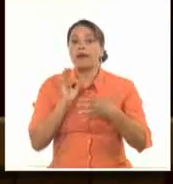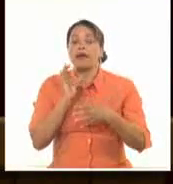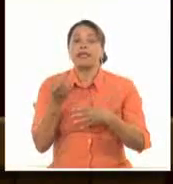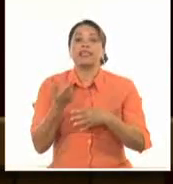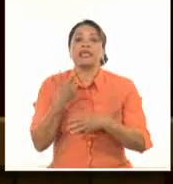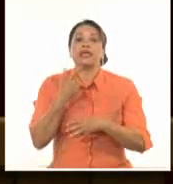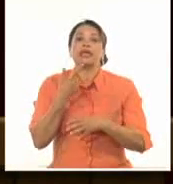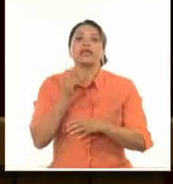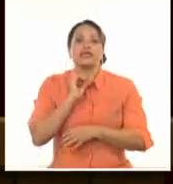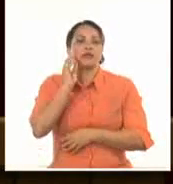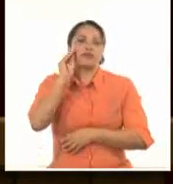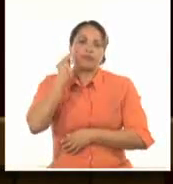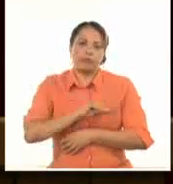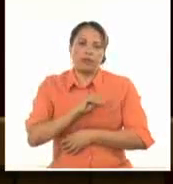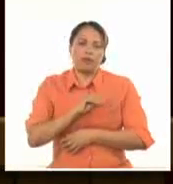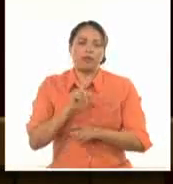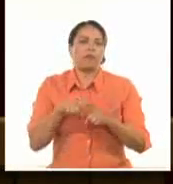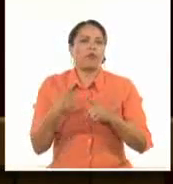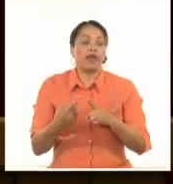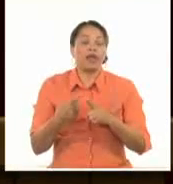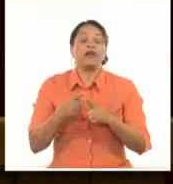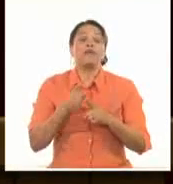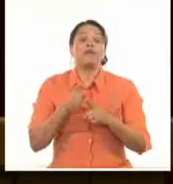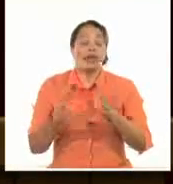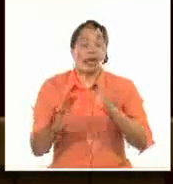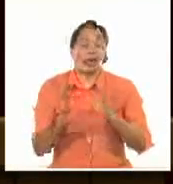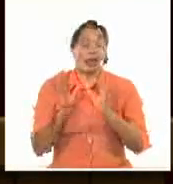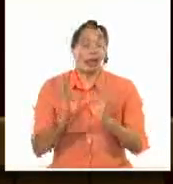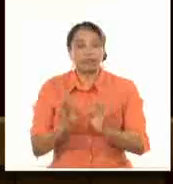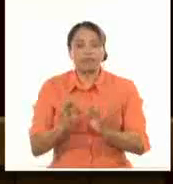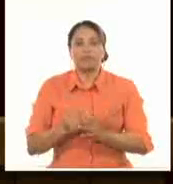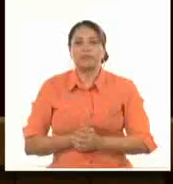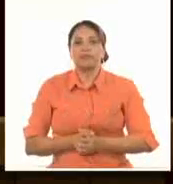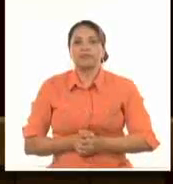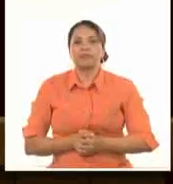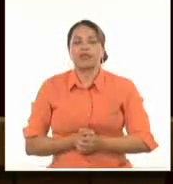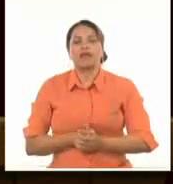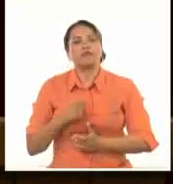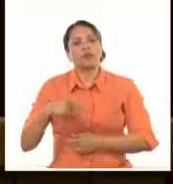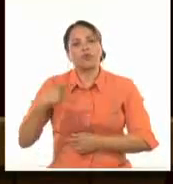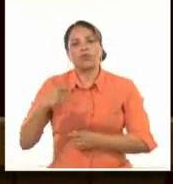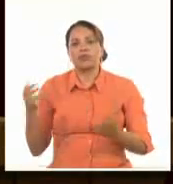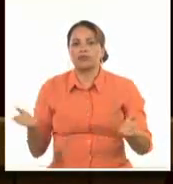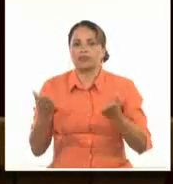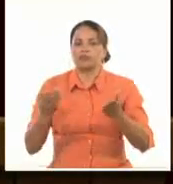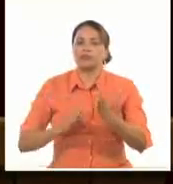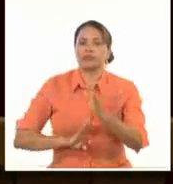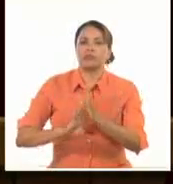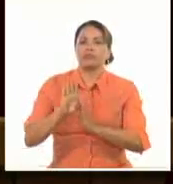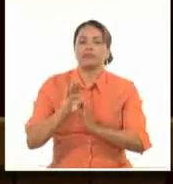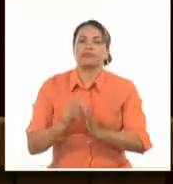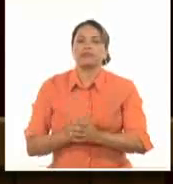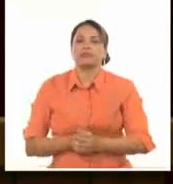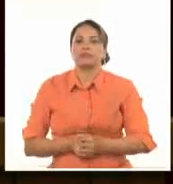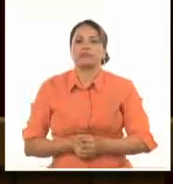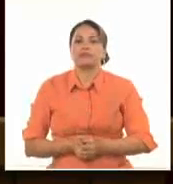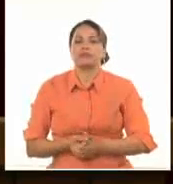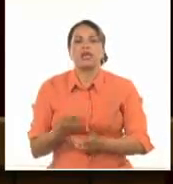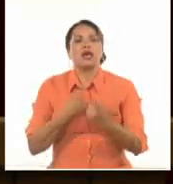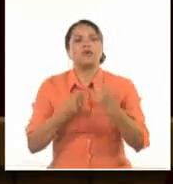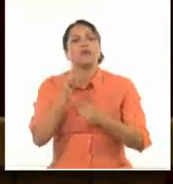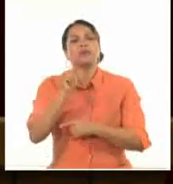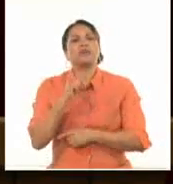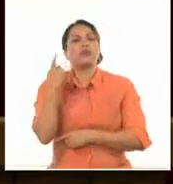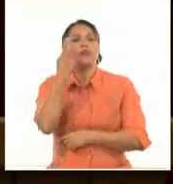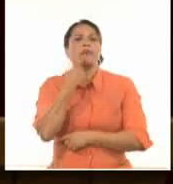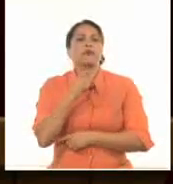mejor conocen, porque son los de su época, cada vez más dinámica en su desarrollo. Alguien me preguntó en vísperas